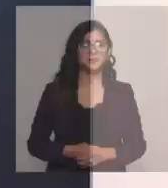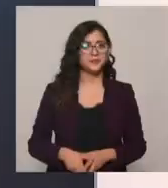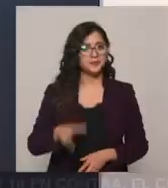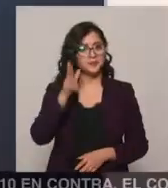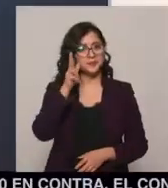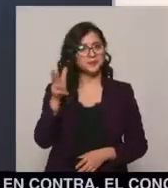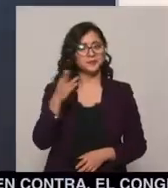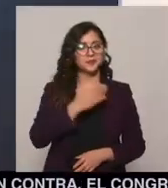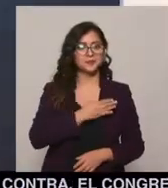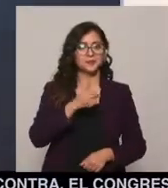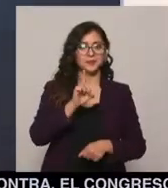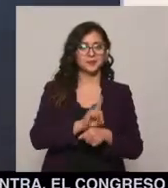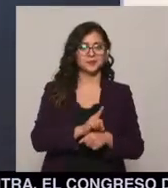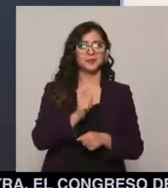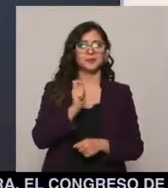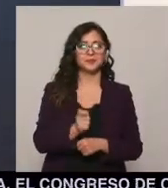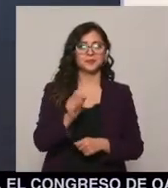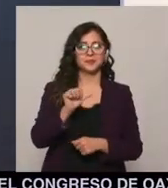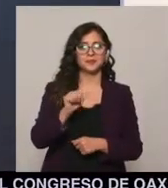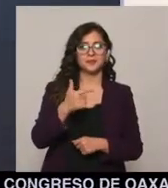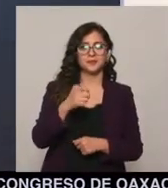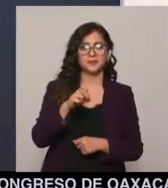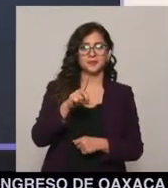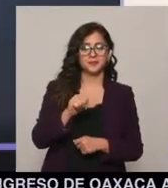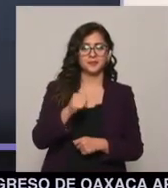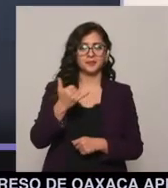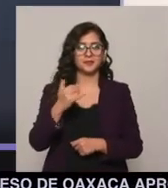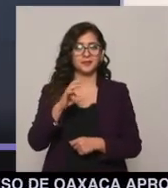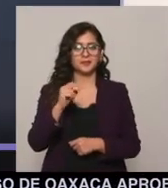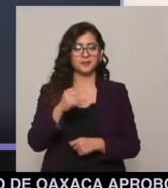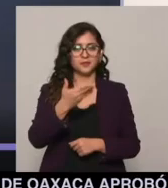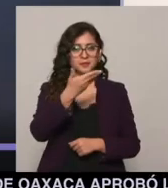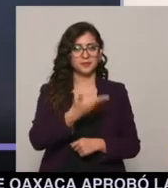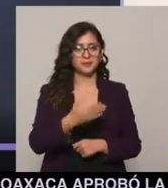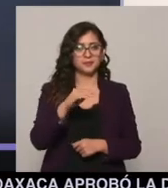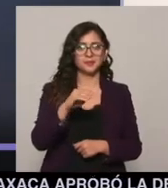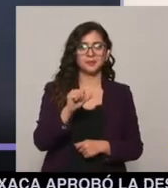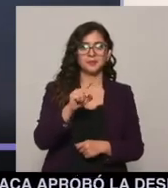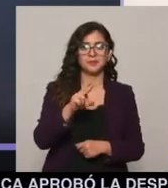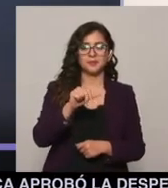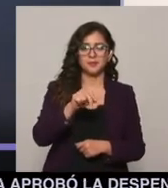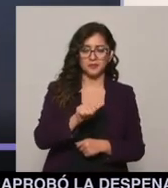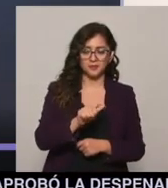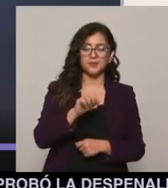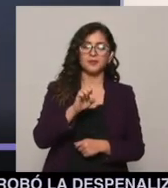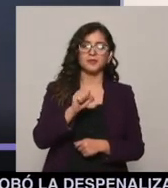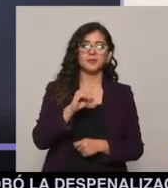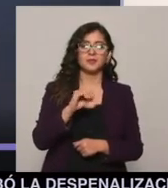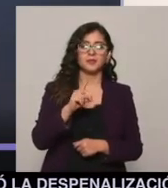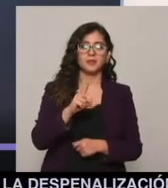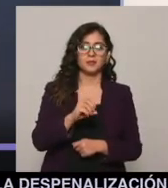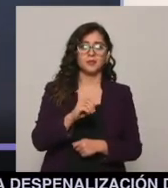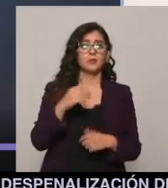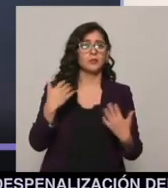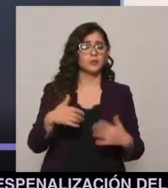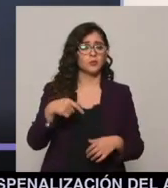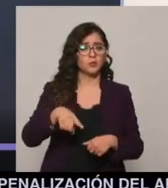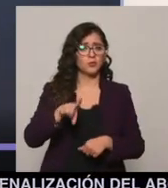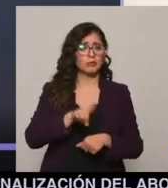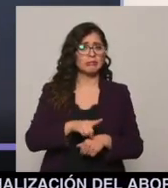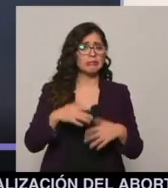Hola, ¿qué tal? Muy buenos días. Esto es Agenda y Contexto. Yo soy Mariana Escobedo y el día de hoy tenemos un programa dedicado